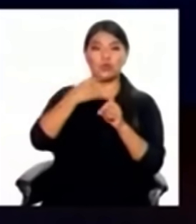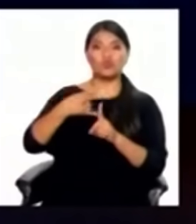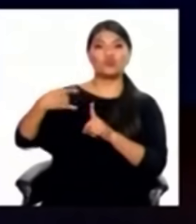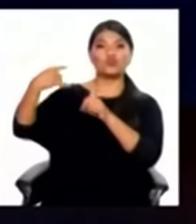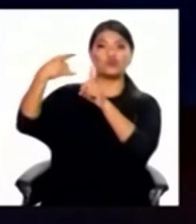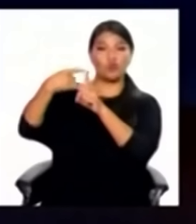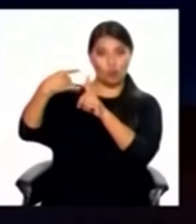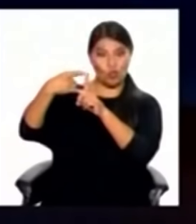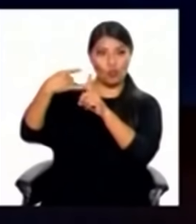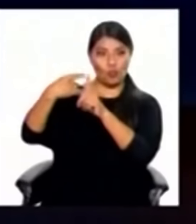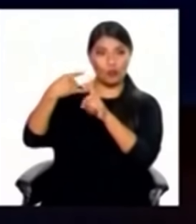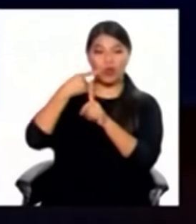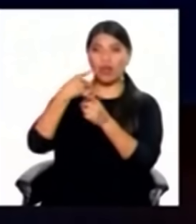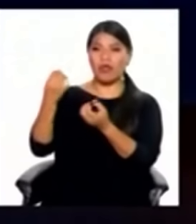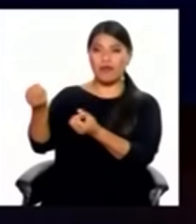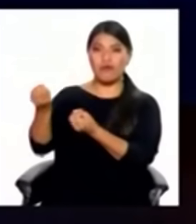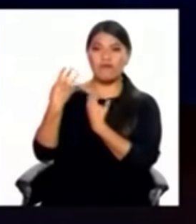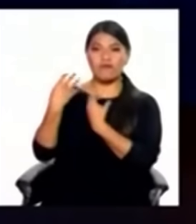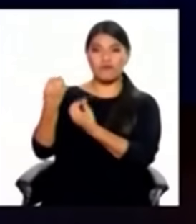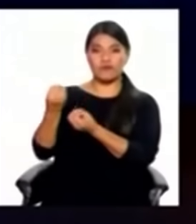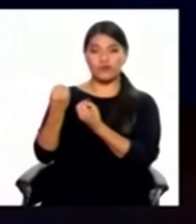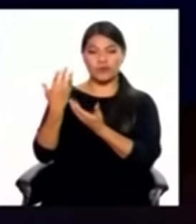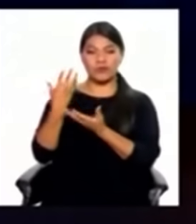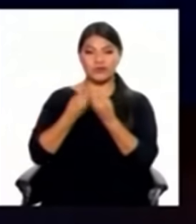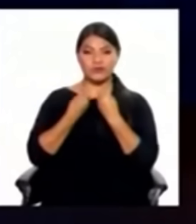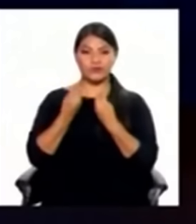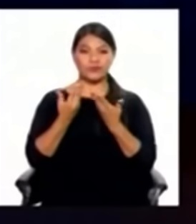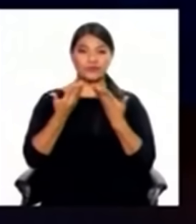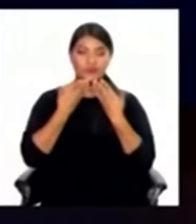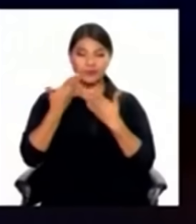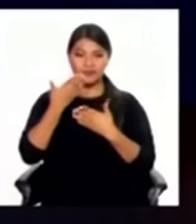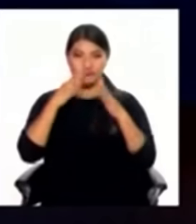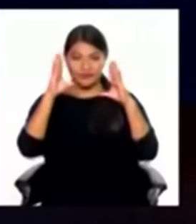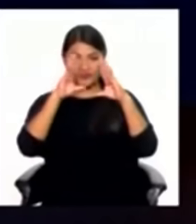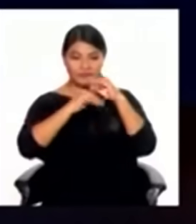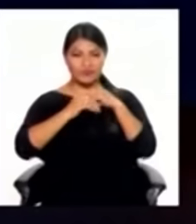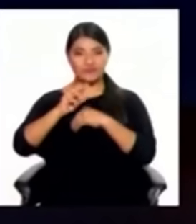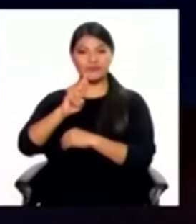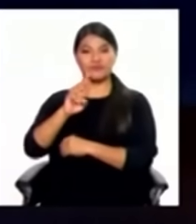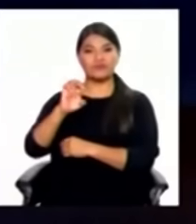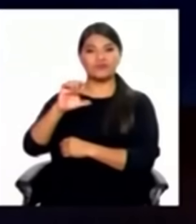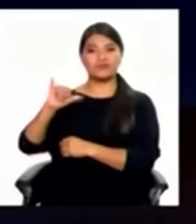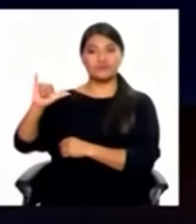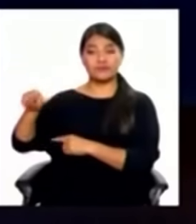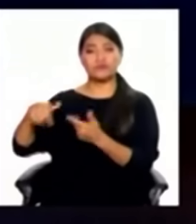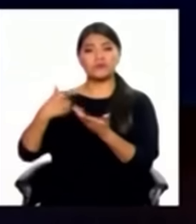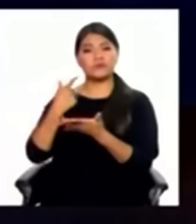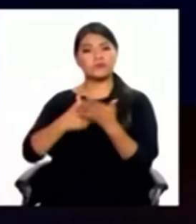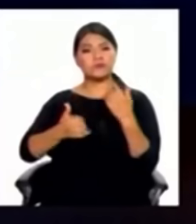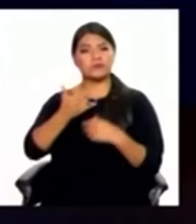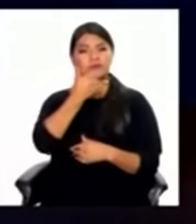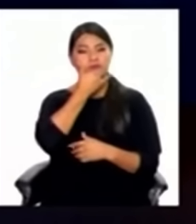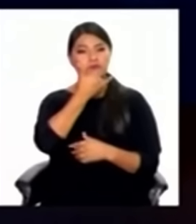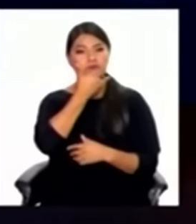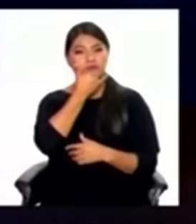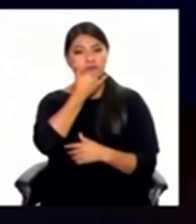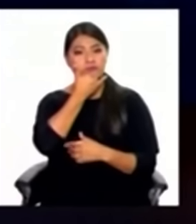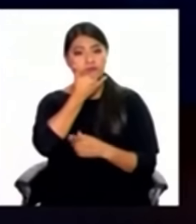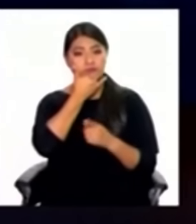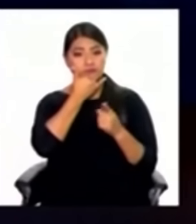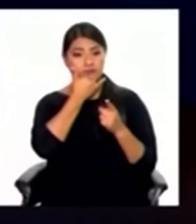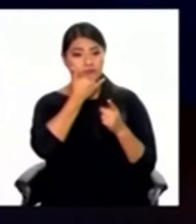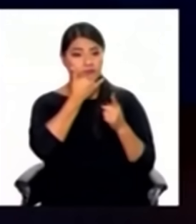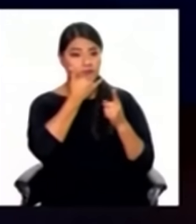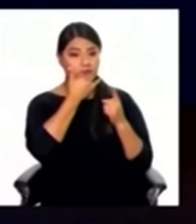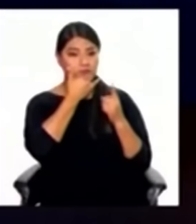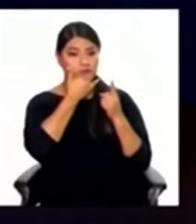nos va a realizar una actualización sobre este caso. ¿Cómo está, señor Reyes? Muy buenas noches. Cuéntenos, ¿qué está pasando? Porque incluso trascendió de que